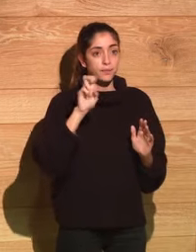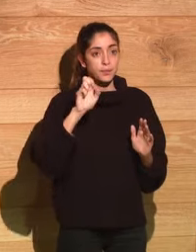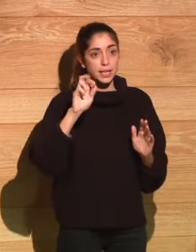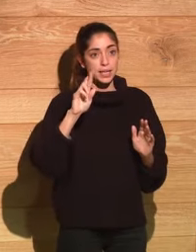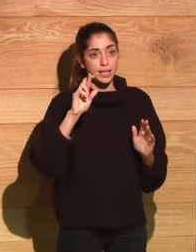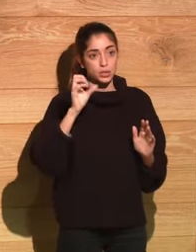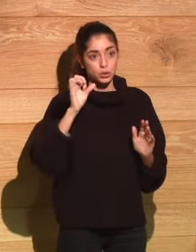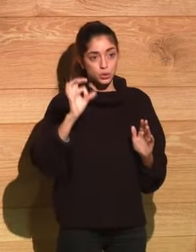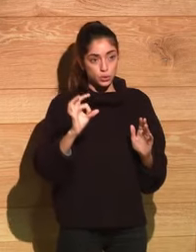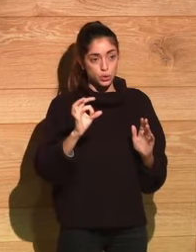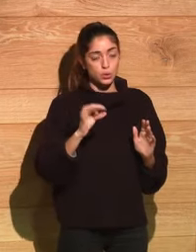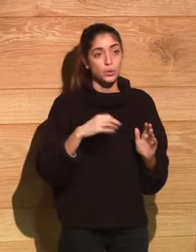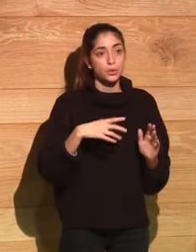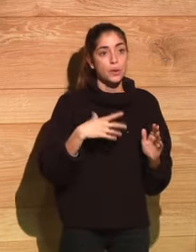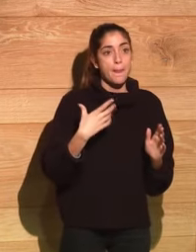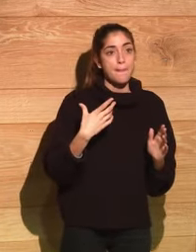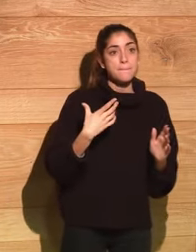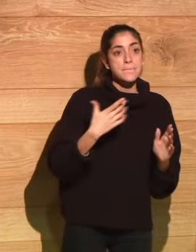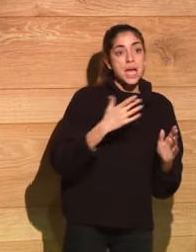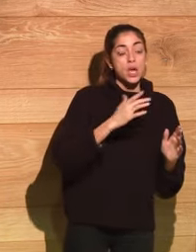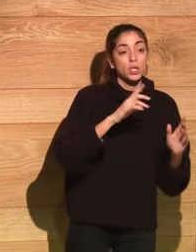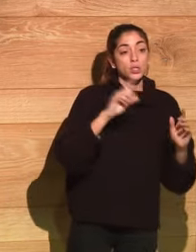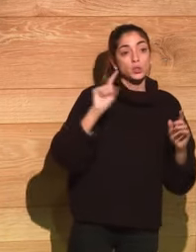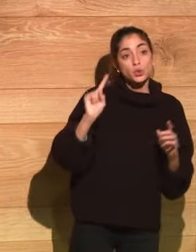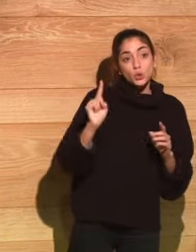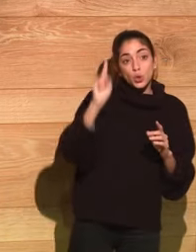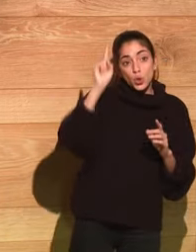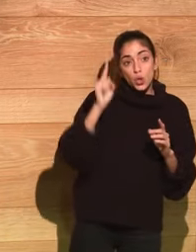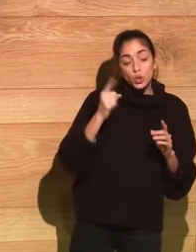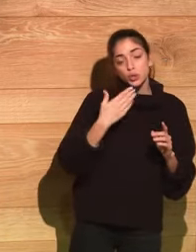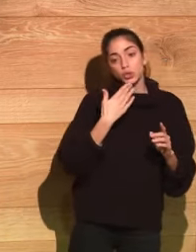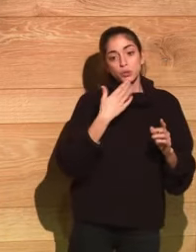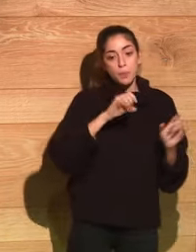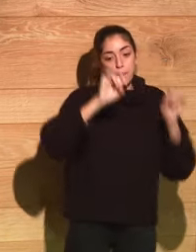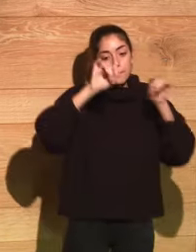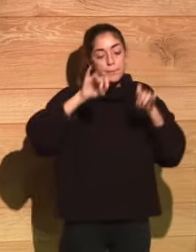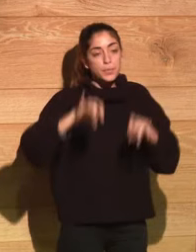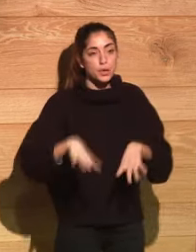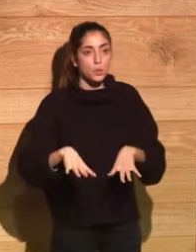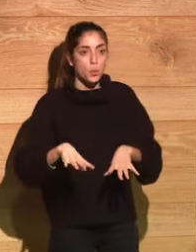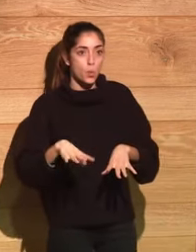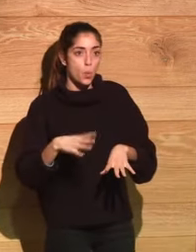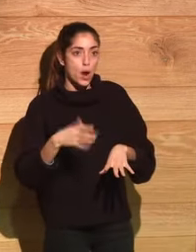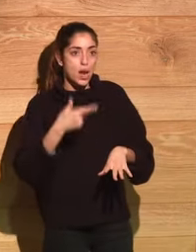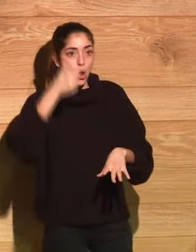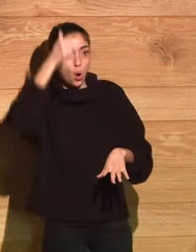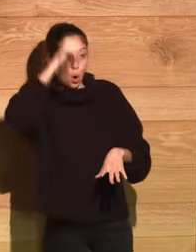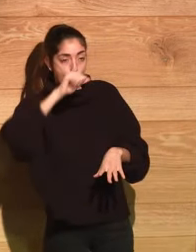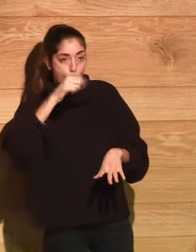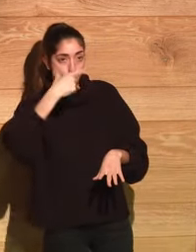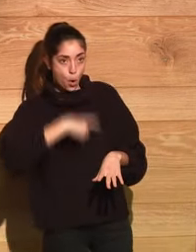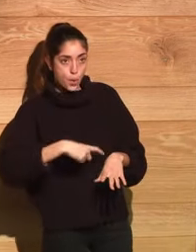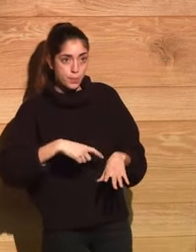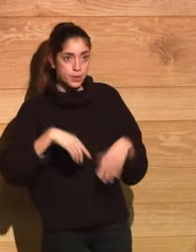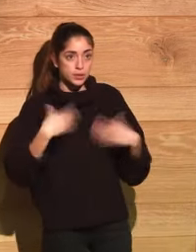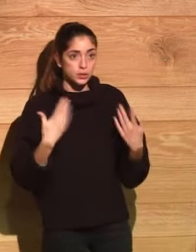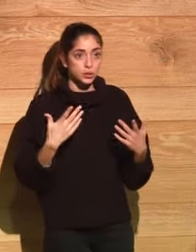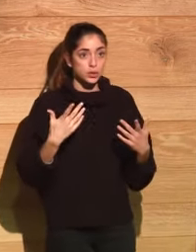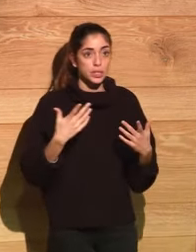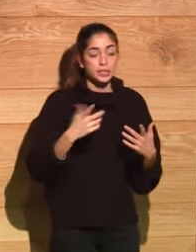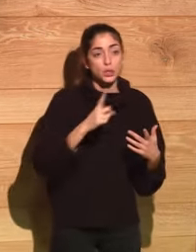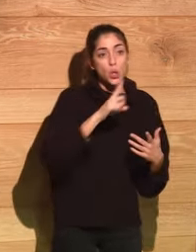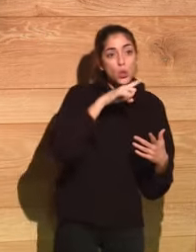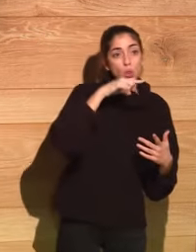que dice: par de los dioses me parece el hombre, que junto a ti tu dulce hablar escucha y oye tu